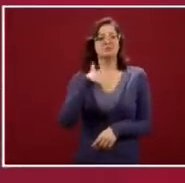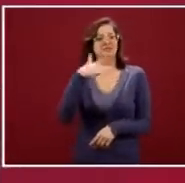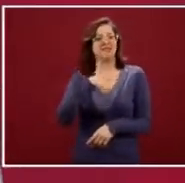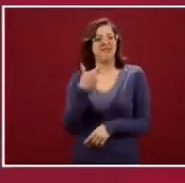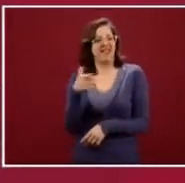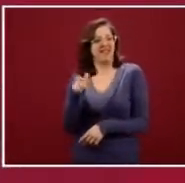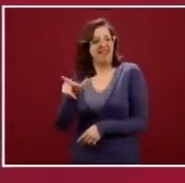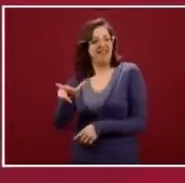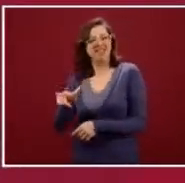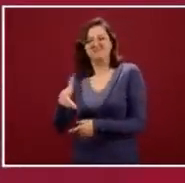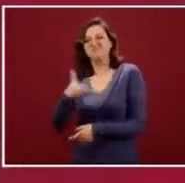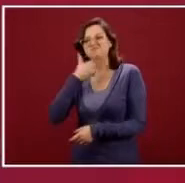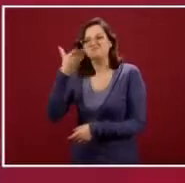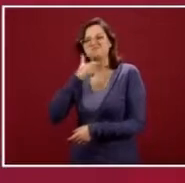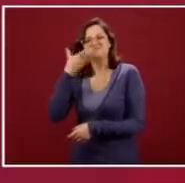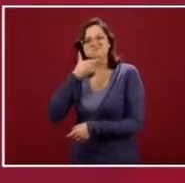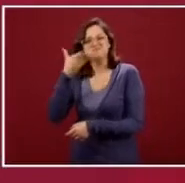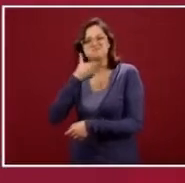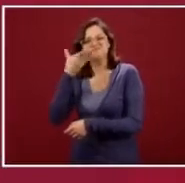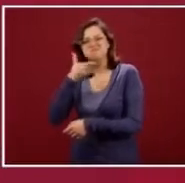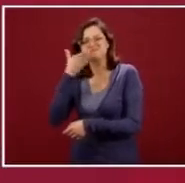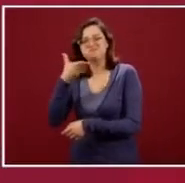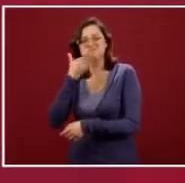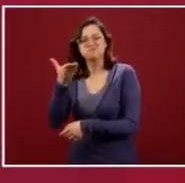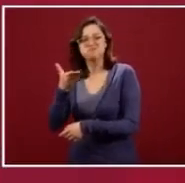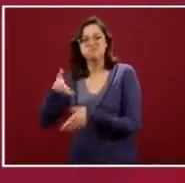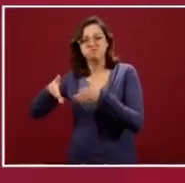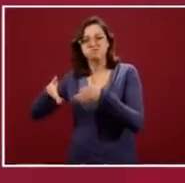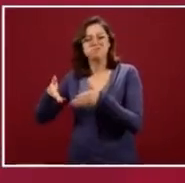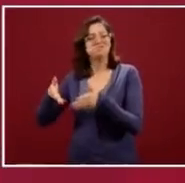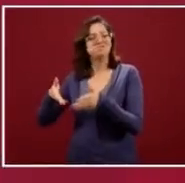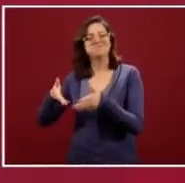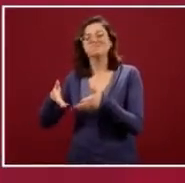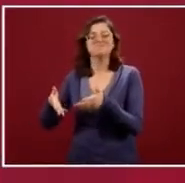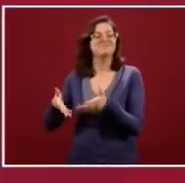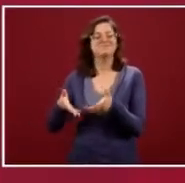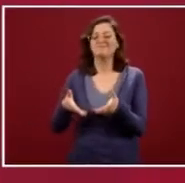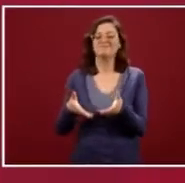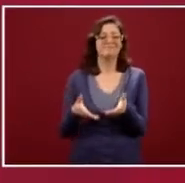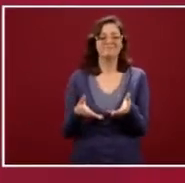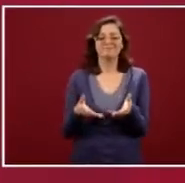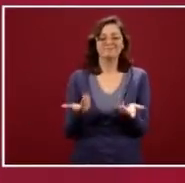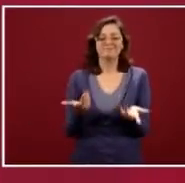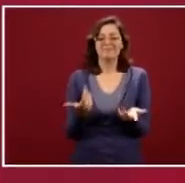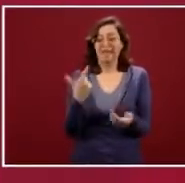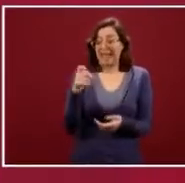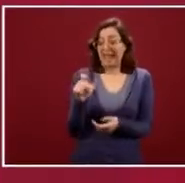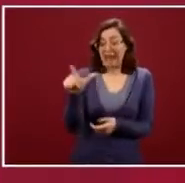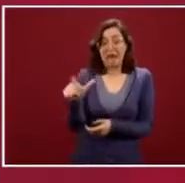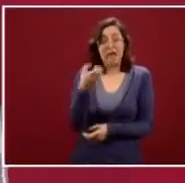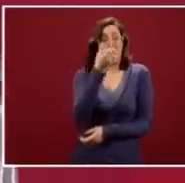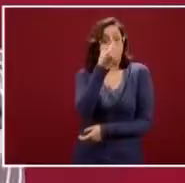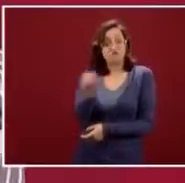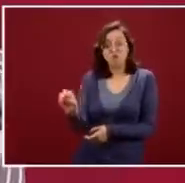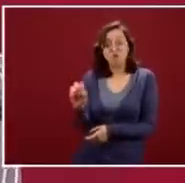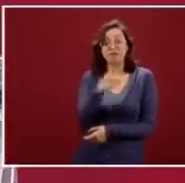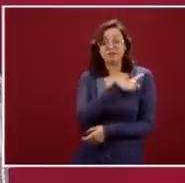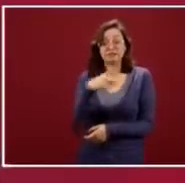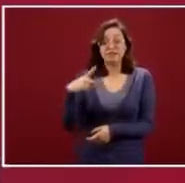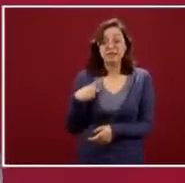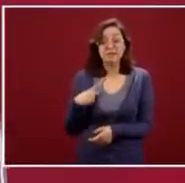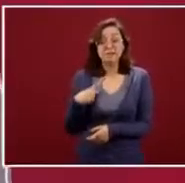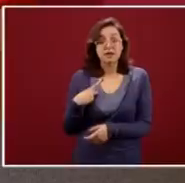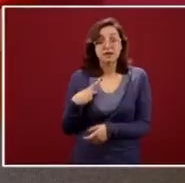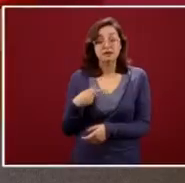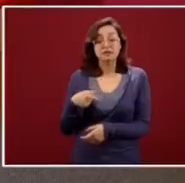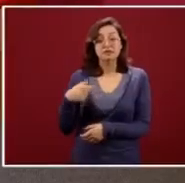alcohol gel. La respuesta es: no es indispensable usar alcohol gel. Es decir, la primera opción no